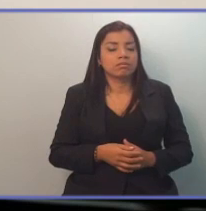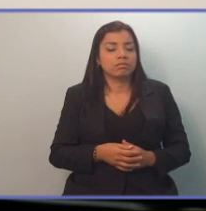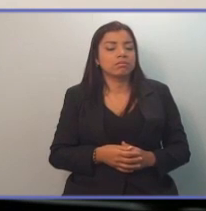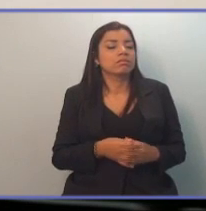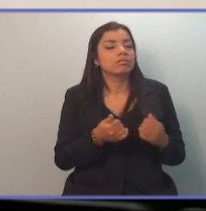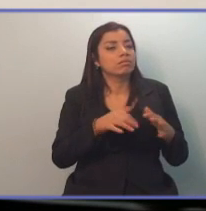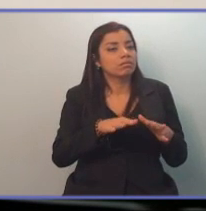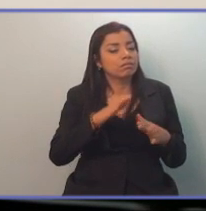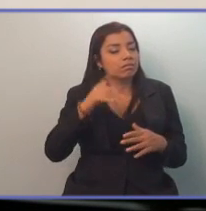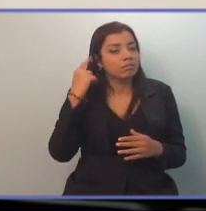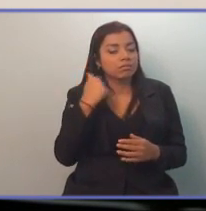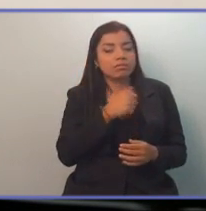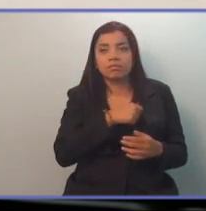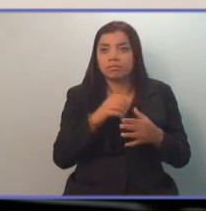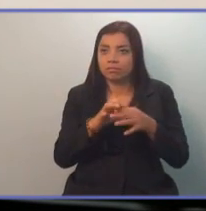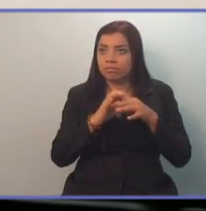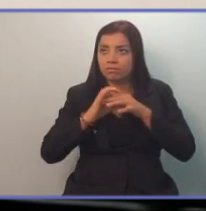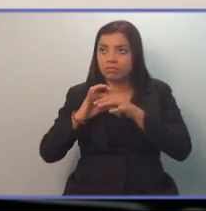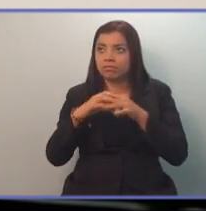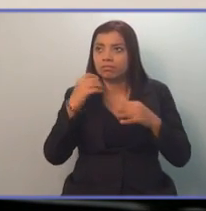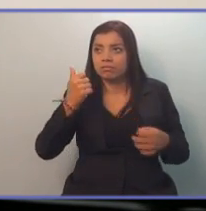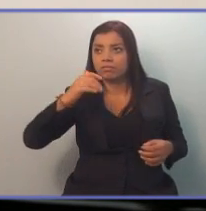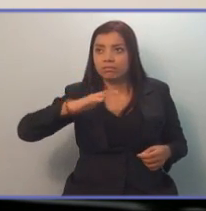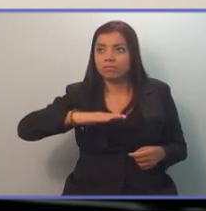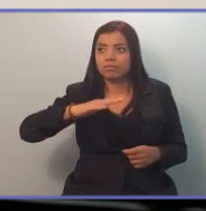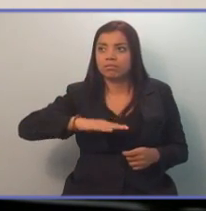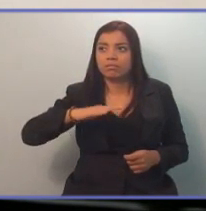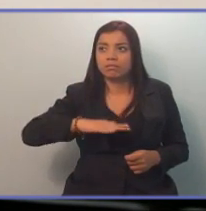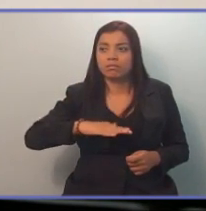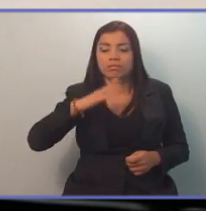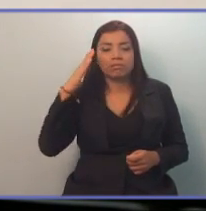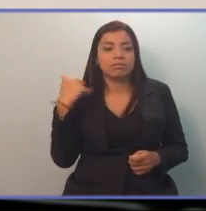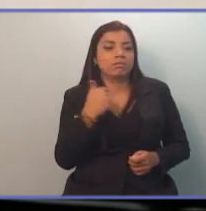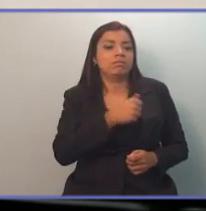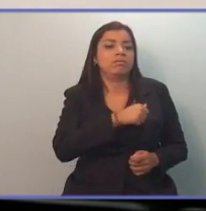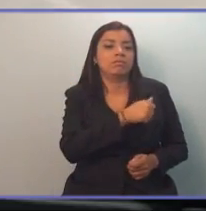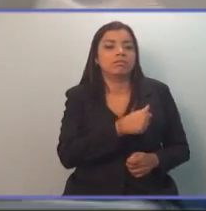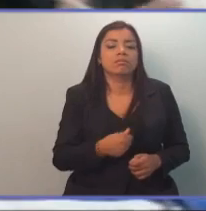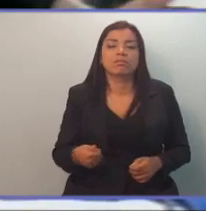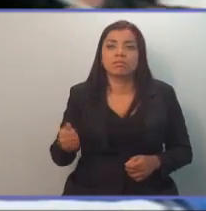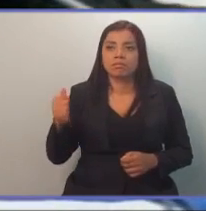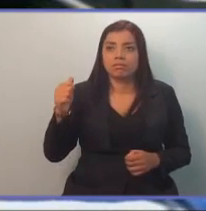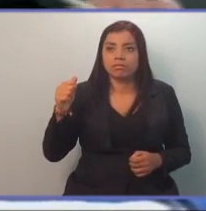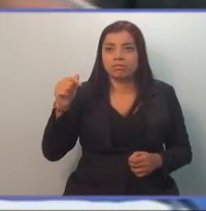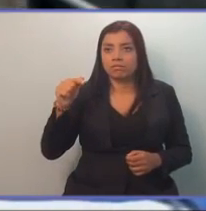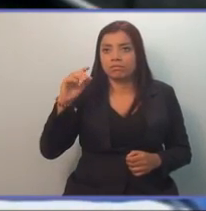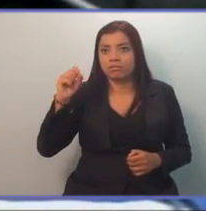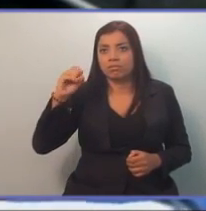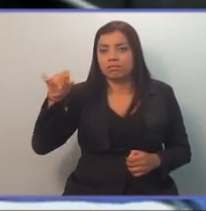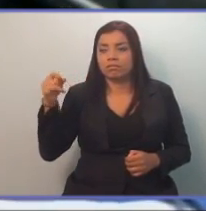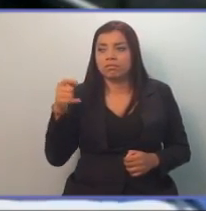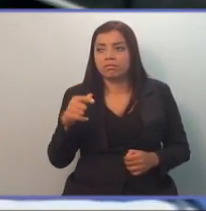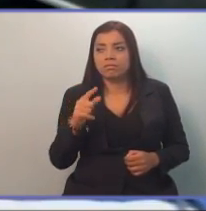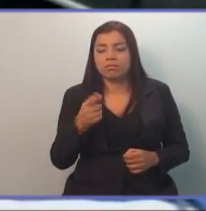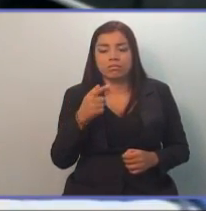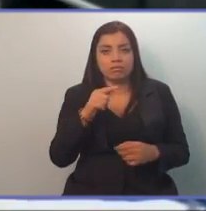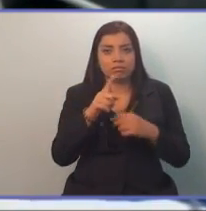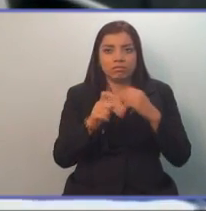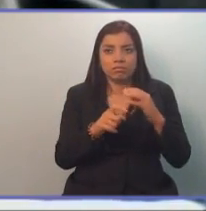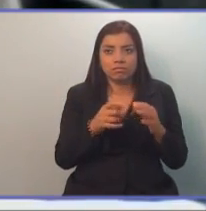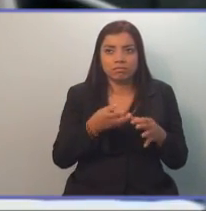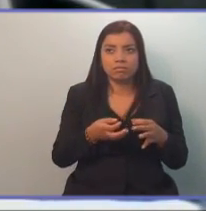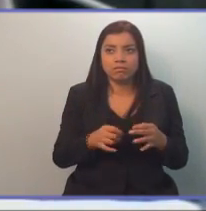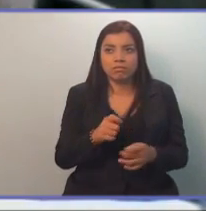Muchas gracias, coordinador. Buenas tardes, magistrada. Una pregunta de manera